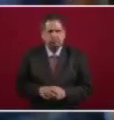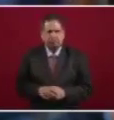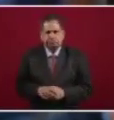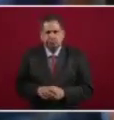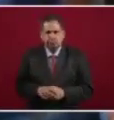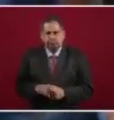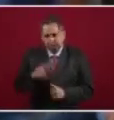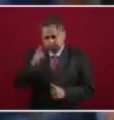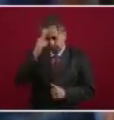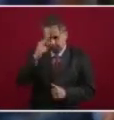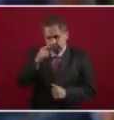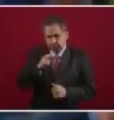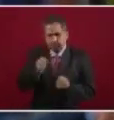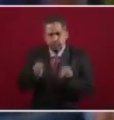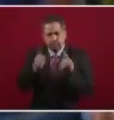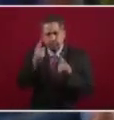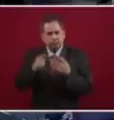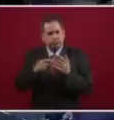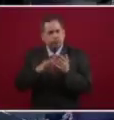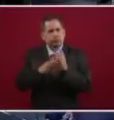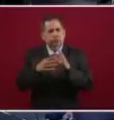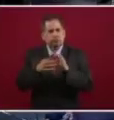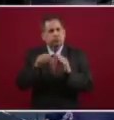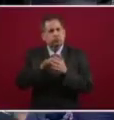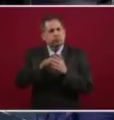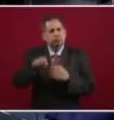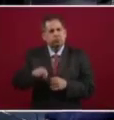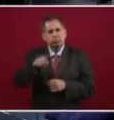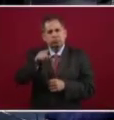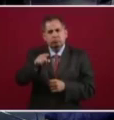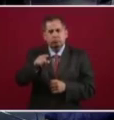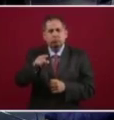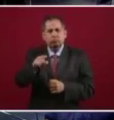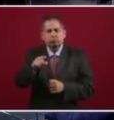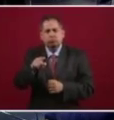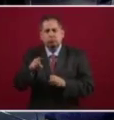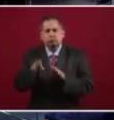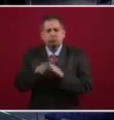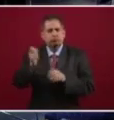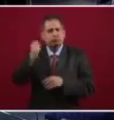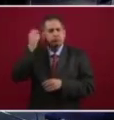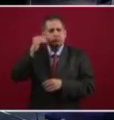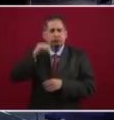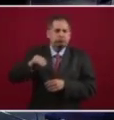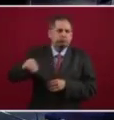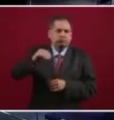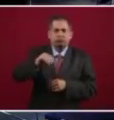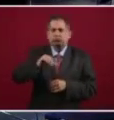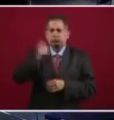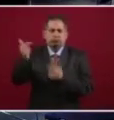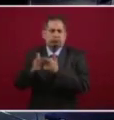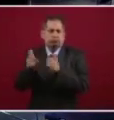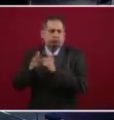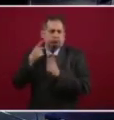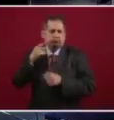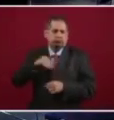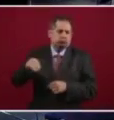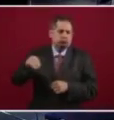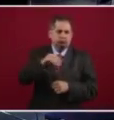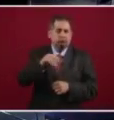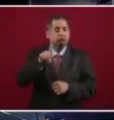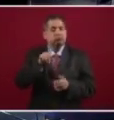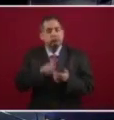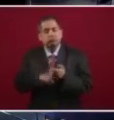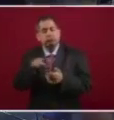Recuerdo algunos eventos cuando usted fue incluso parte de campañas políticas en otro partido, cuando